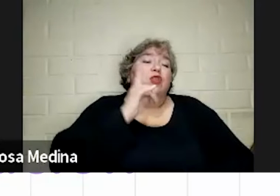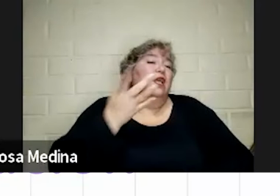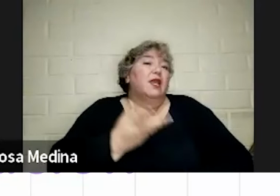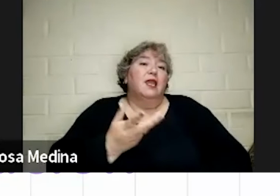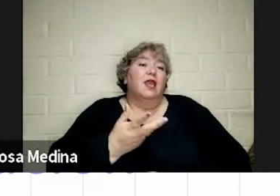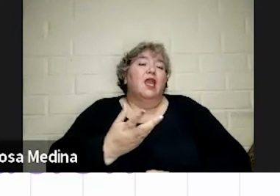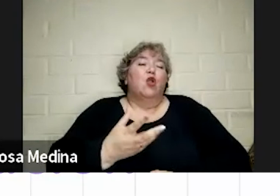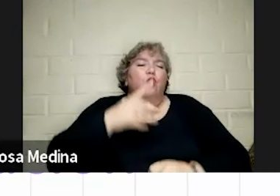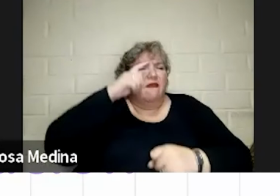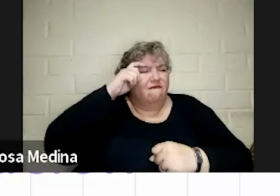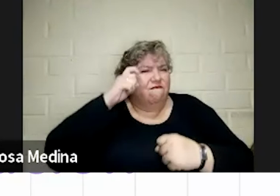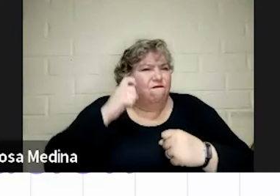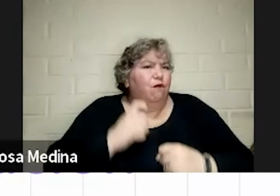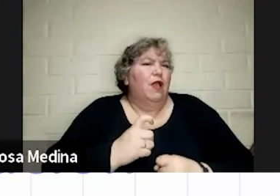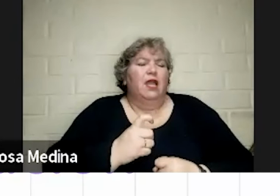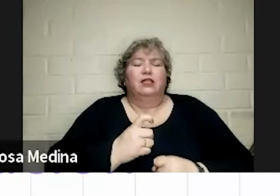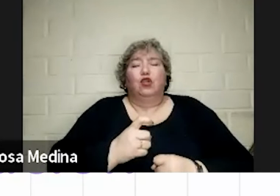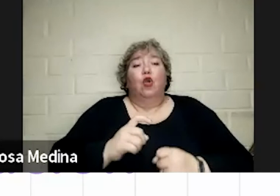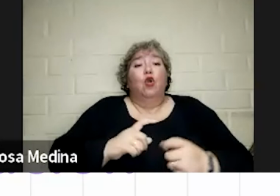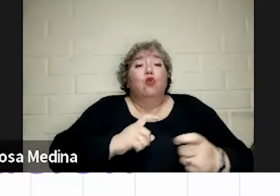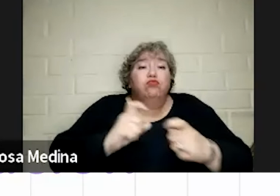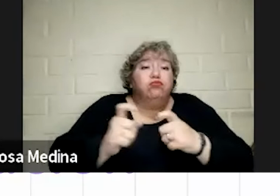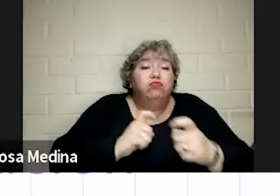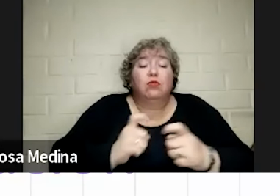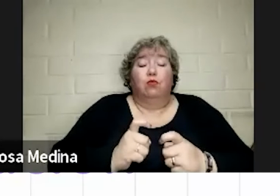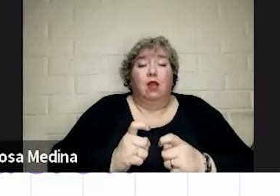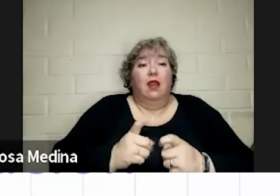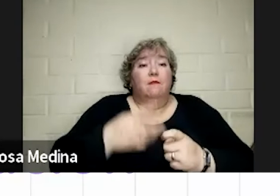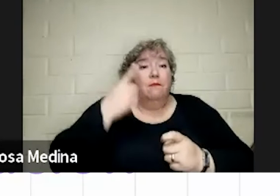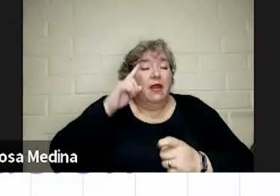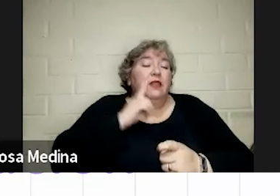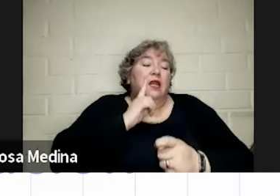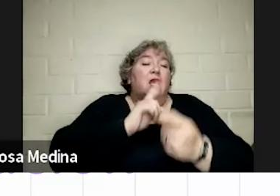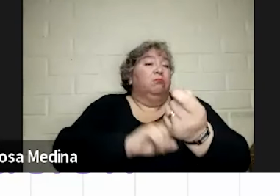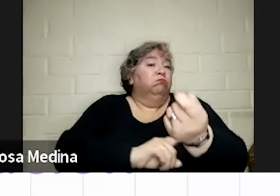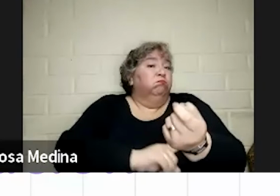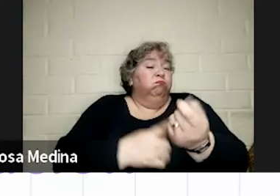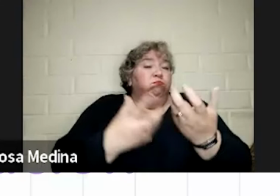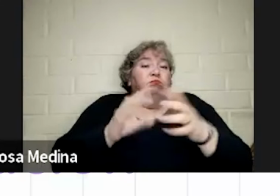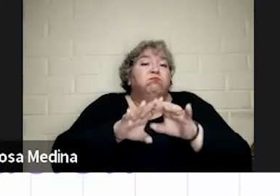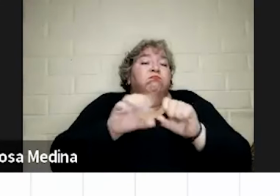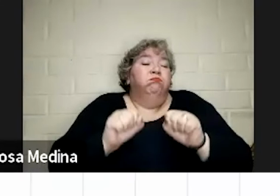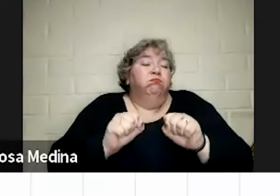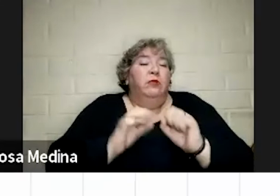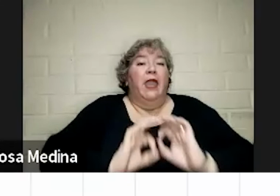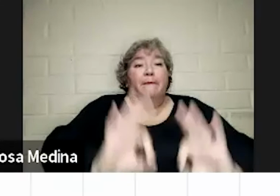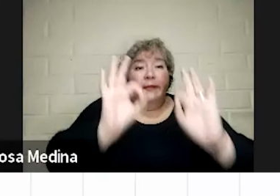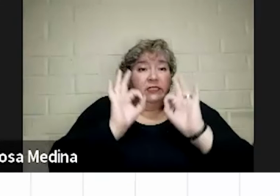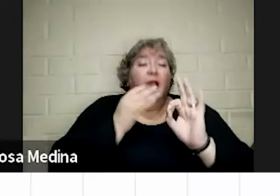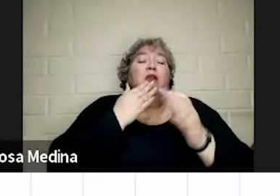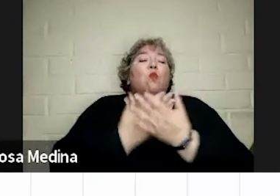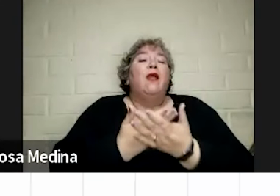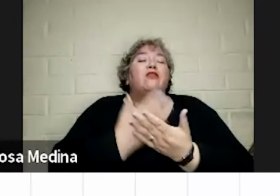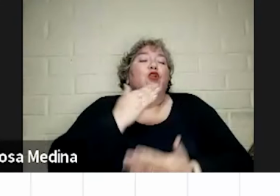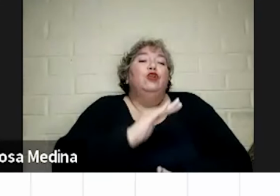esfuerzo, ¿cierto? Regular su desempeño para tener un comportamiento adecuado a la meta. Inicialmente, cuando los niños llegan